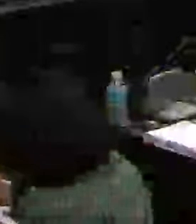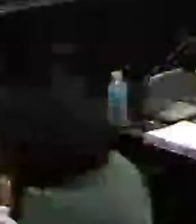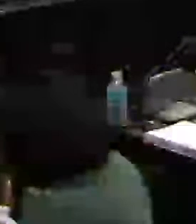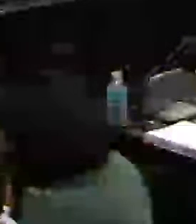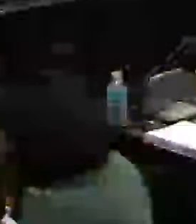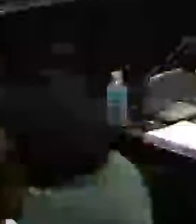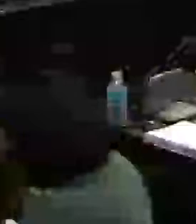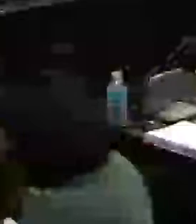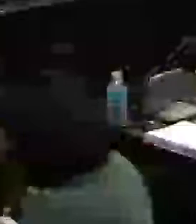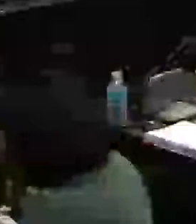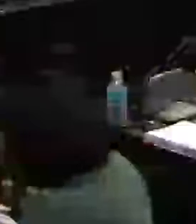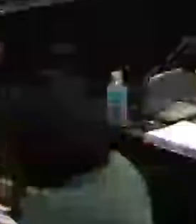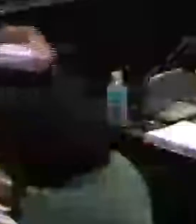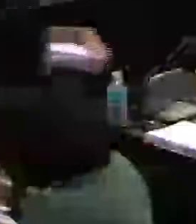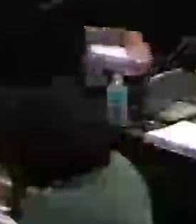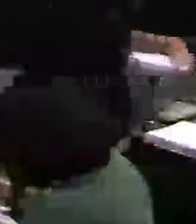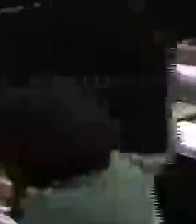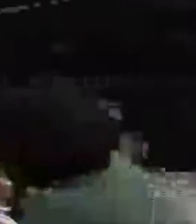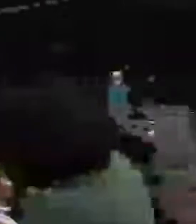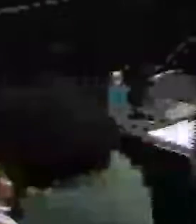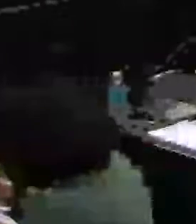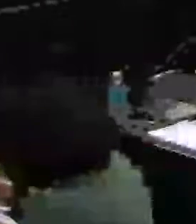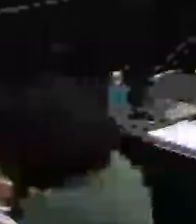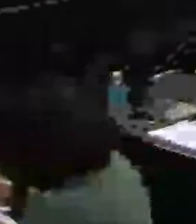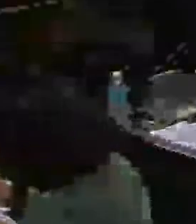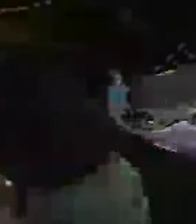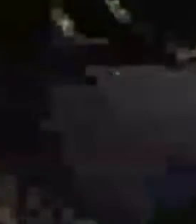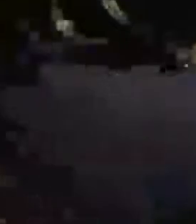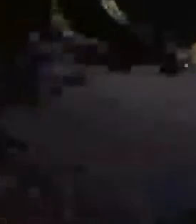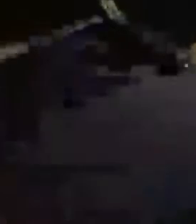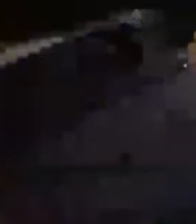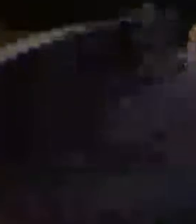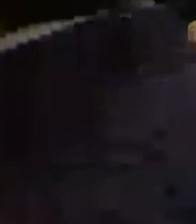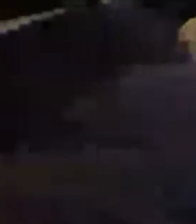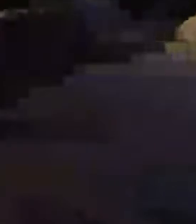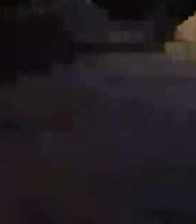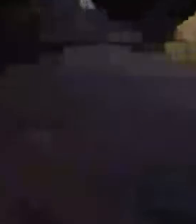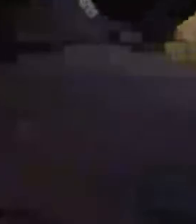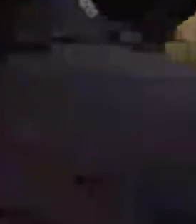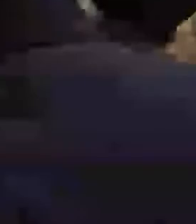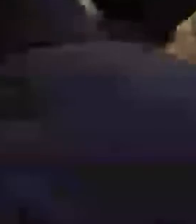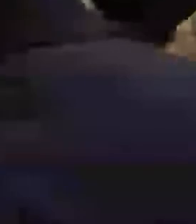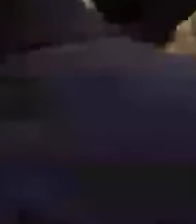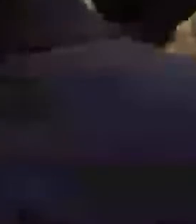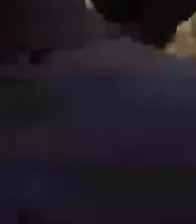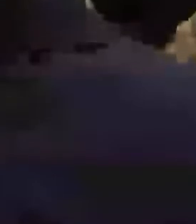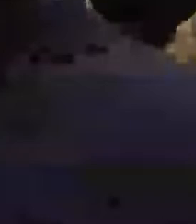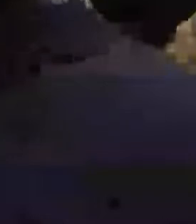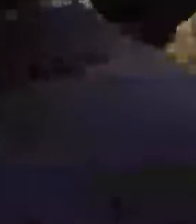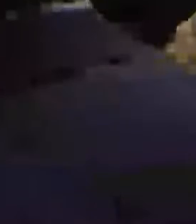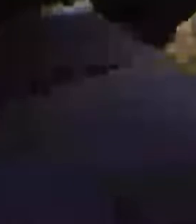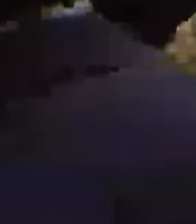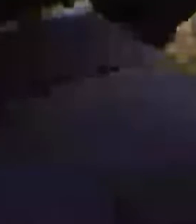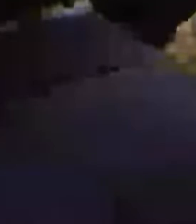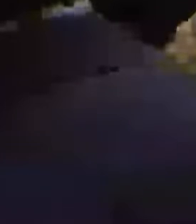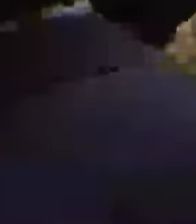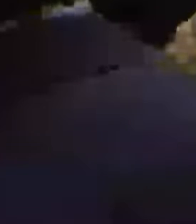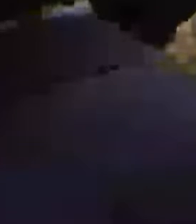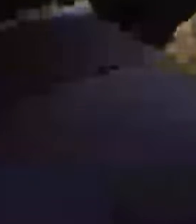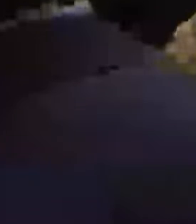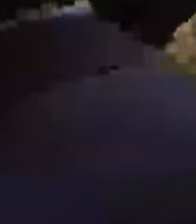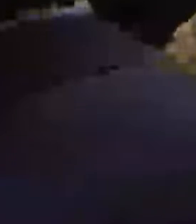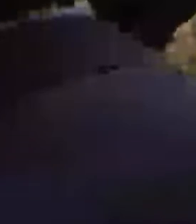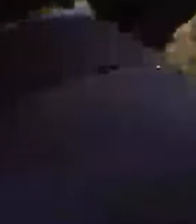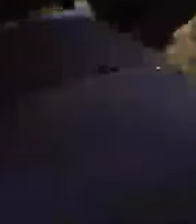informar que existen 2 reservas a este artículo, las que presenta la Comisión por Consenso y la que presentará